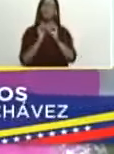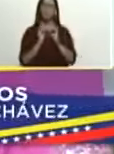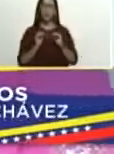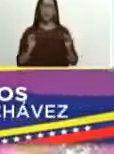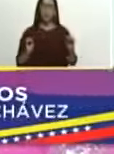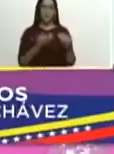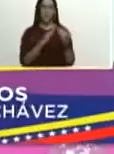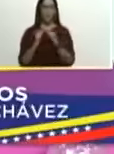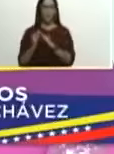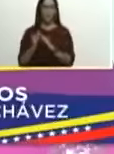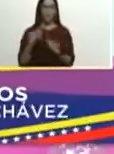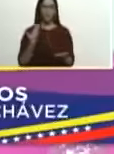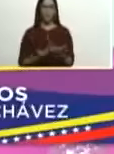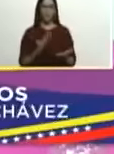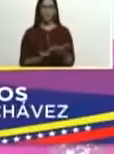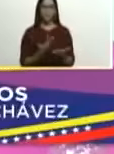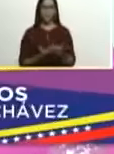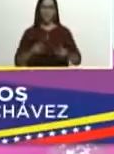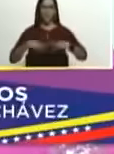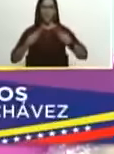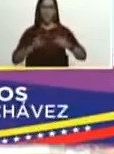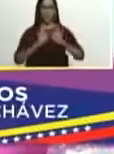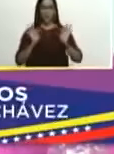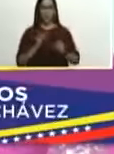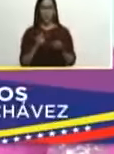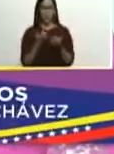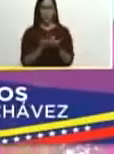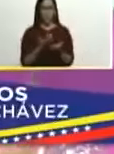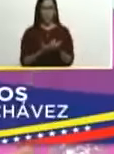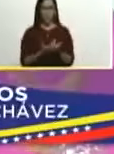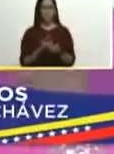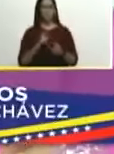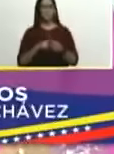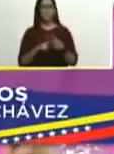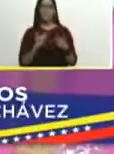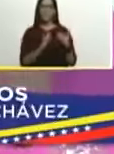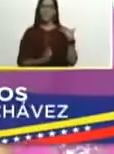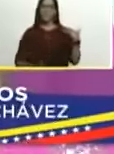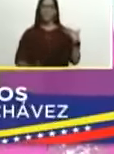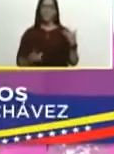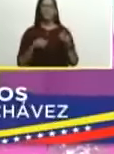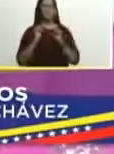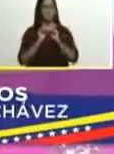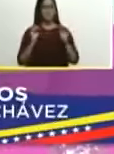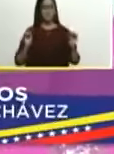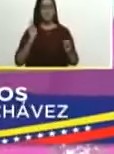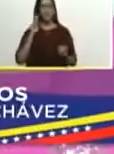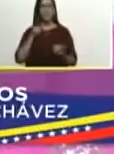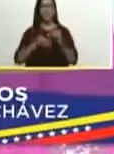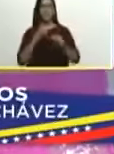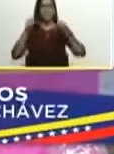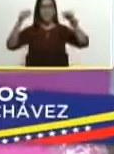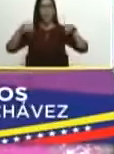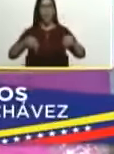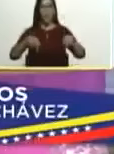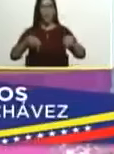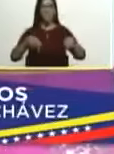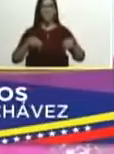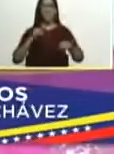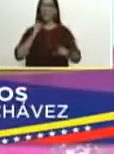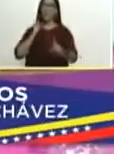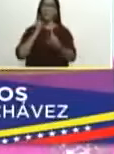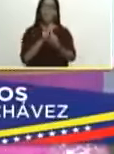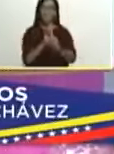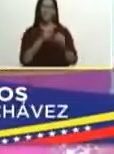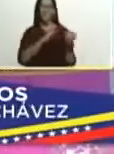a sustentar el nuevo modelo económico. Así que, presidente, estos anuncios que usted está haciendo hoy son directos